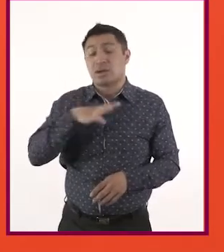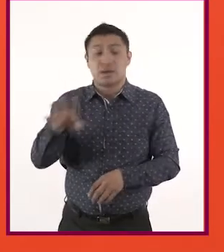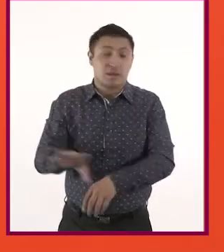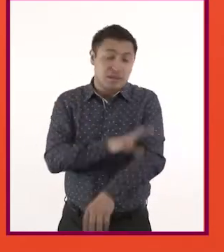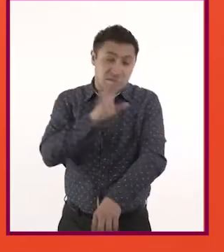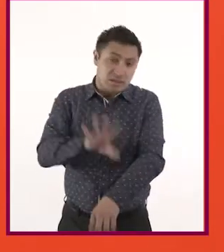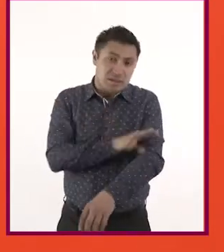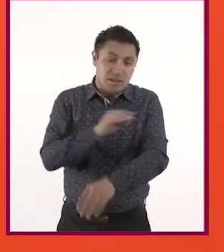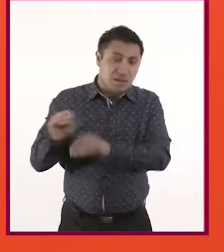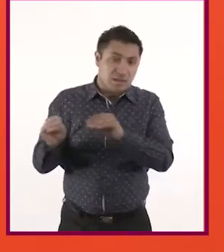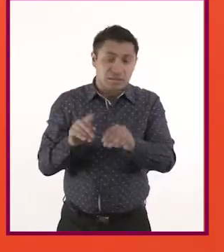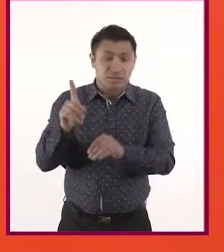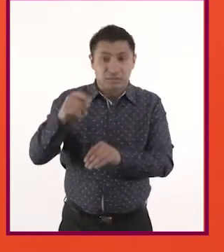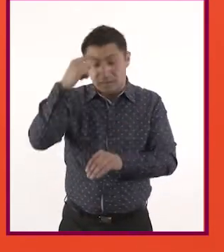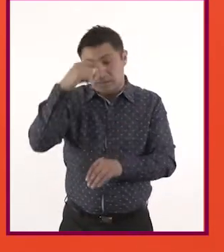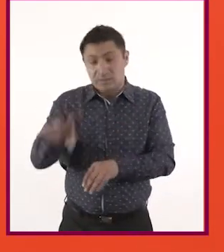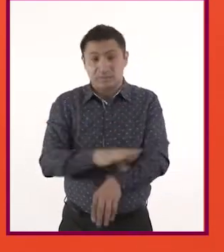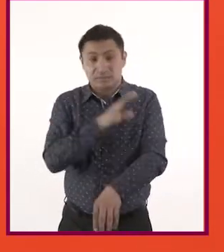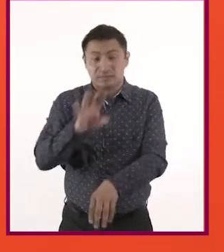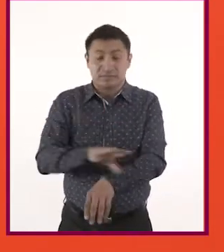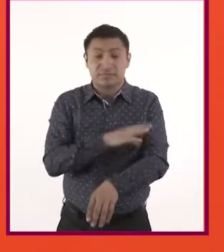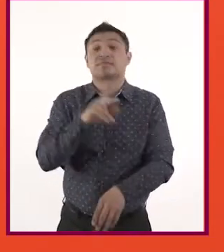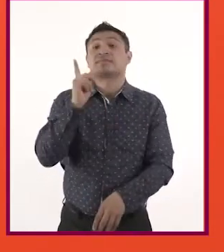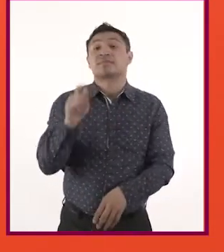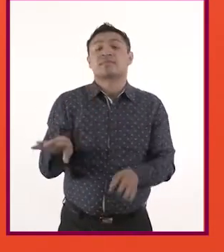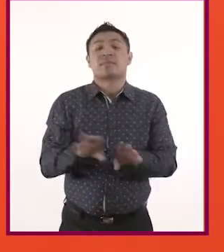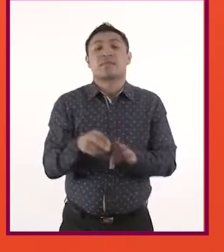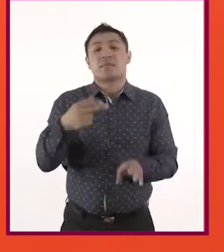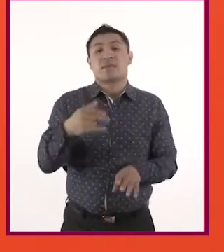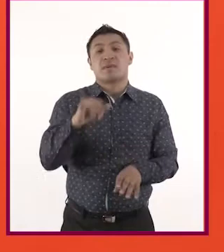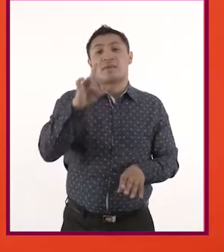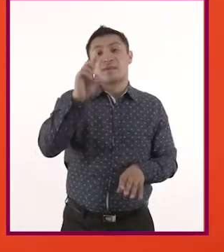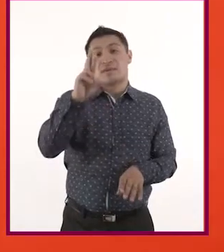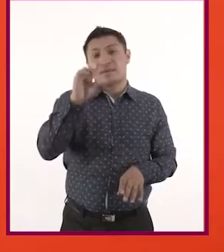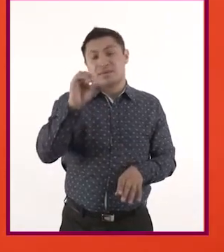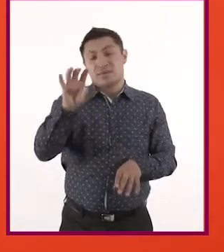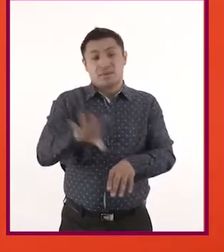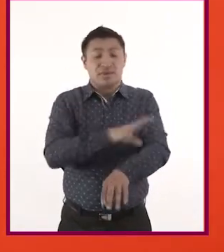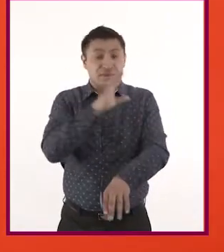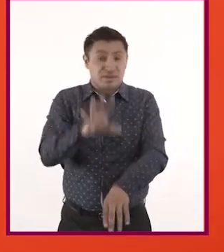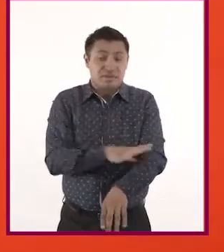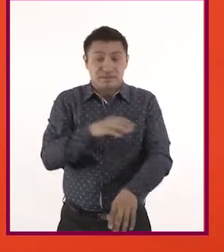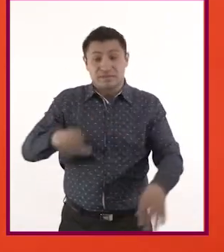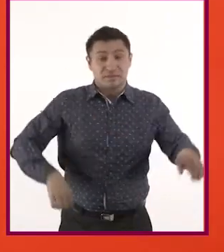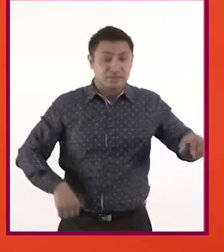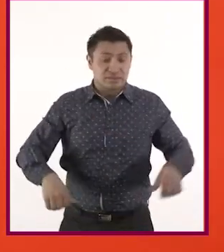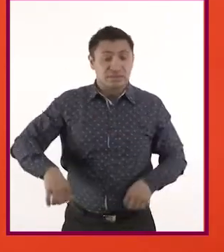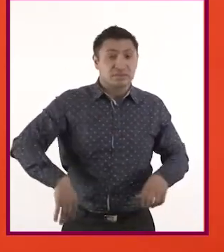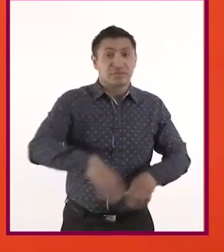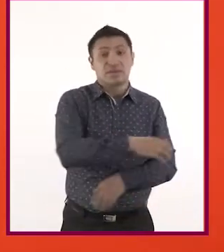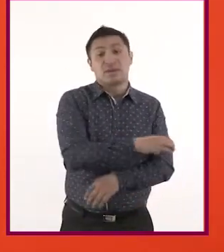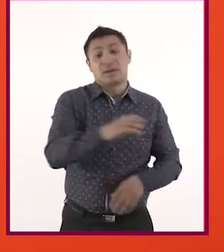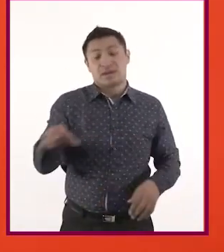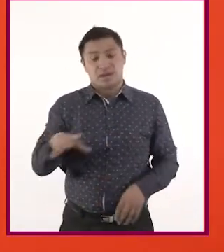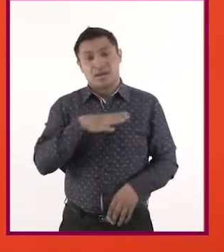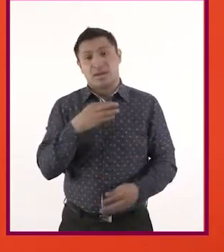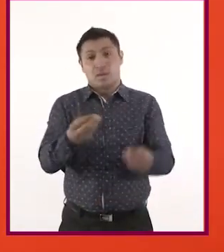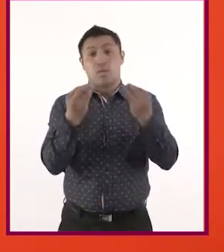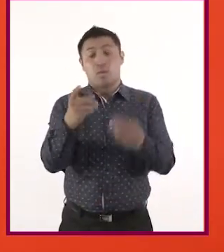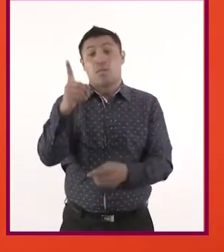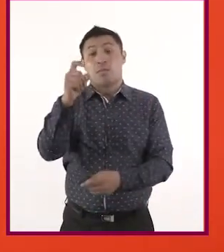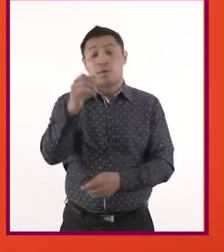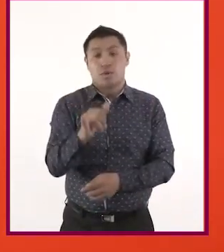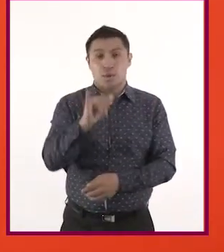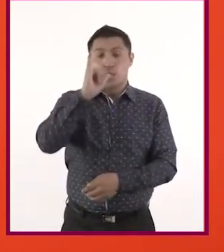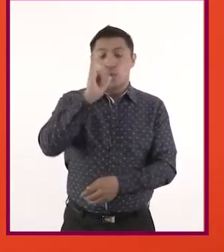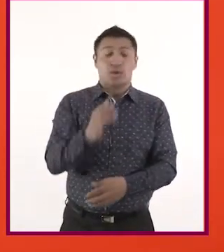del agua para producir electricidad, o sea, las hidroeléctricas. Las actividades agropecuarias consumen la mayor cantidad de agua